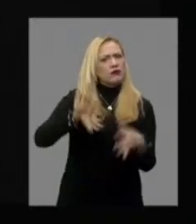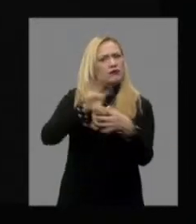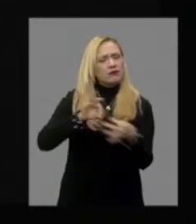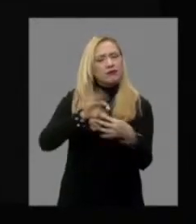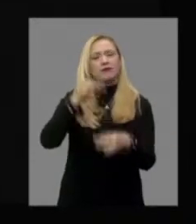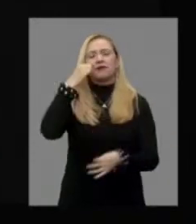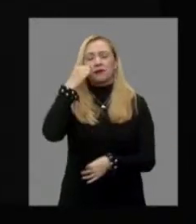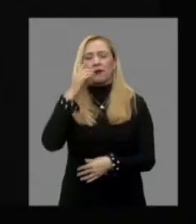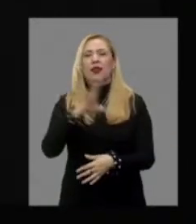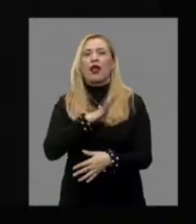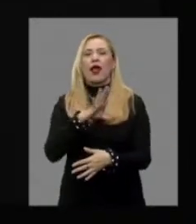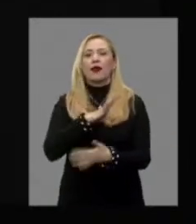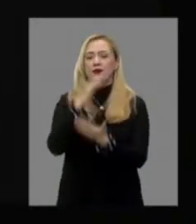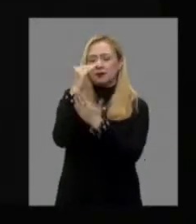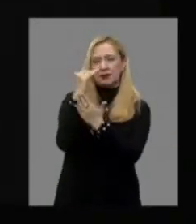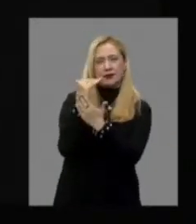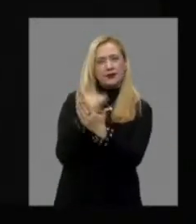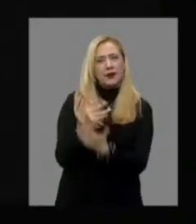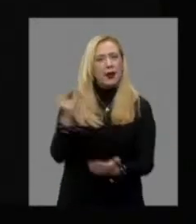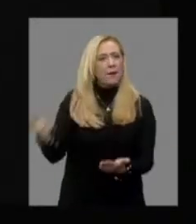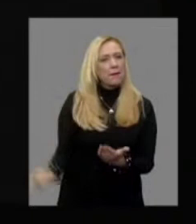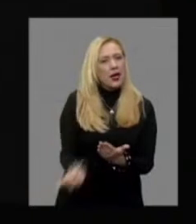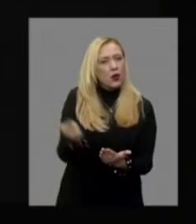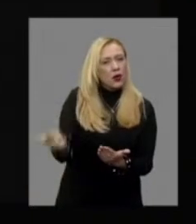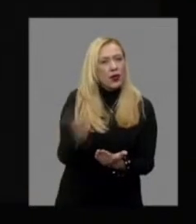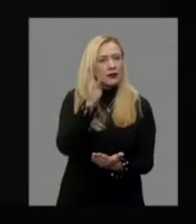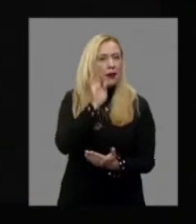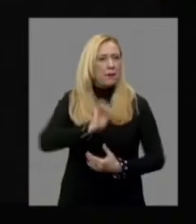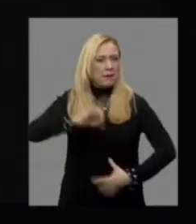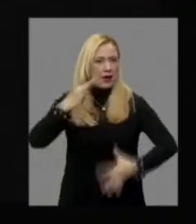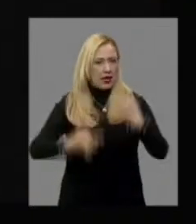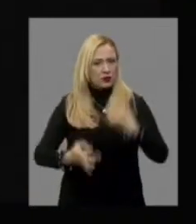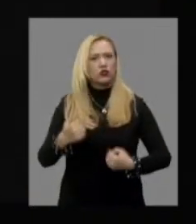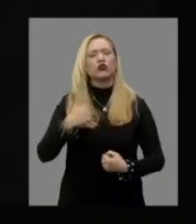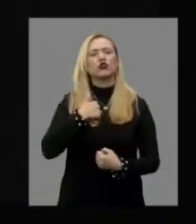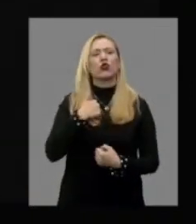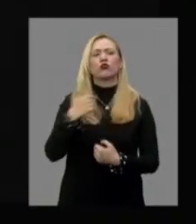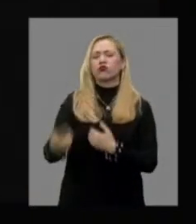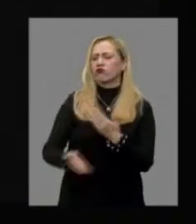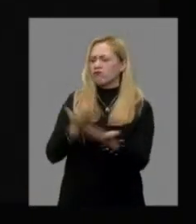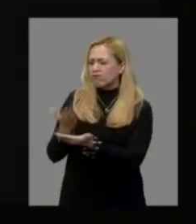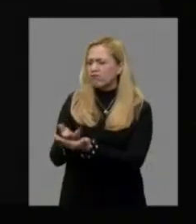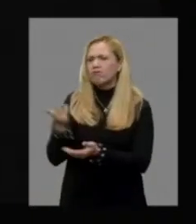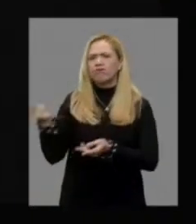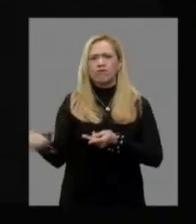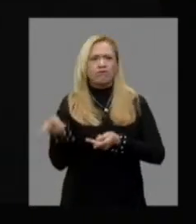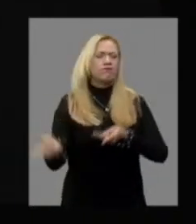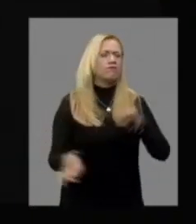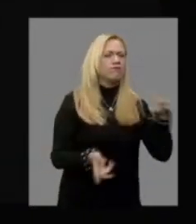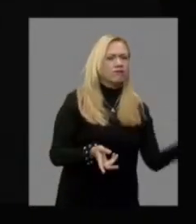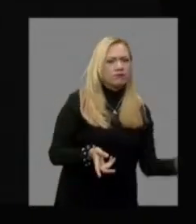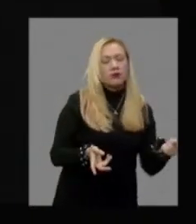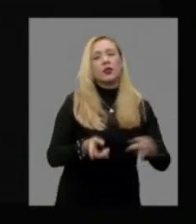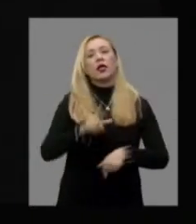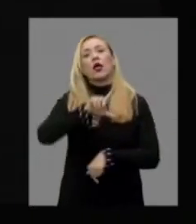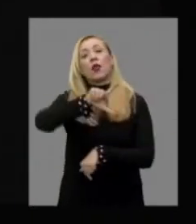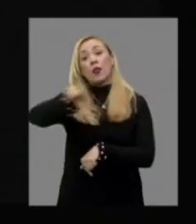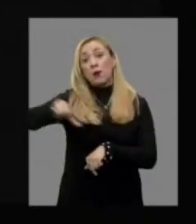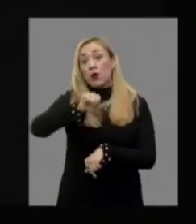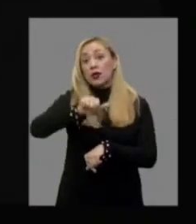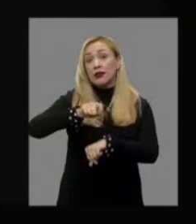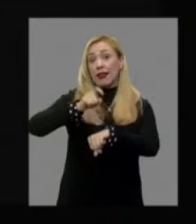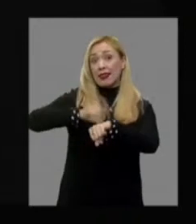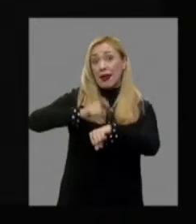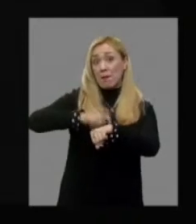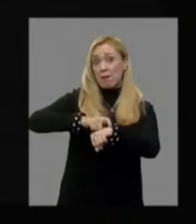una serie de preguntas para los ministros y yo les iré planteando cada una de estas preguntas y tendremos tiempo para que cada uno